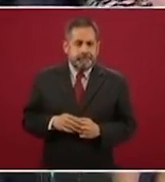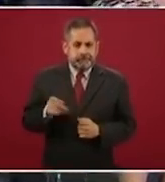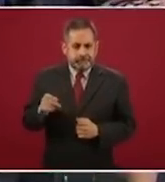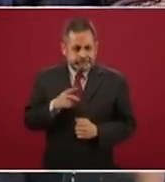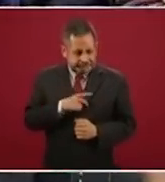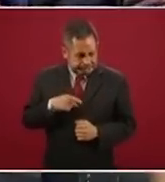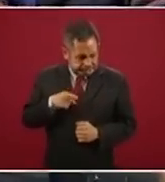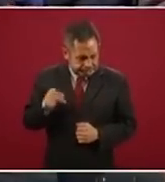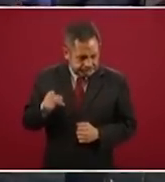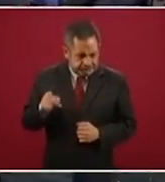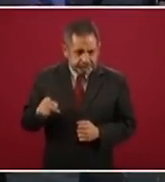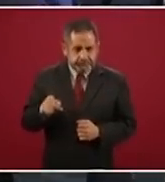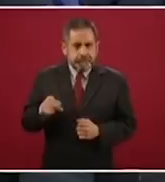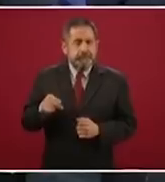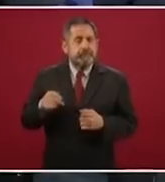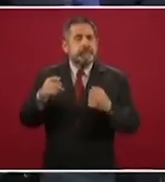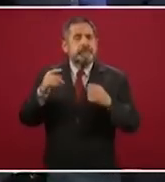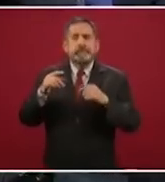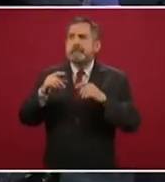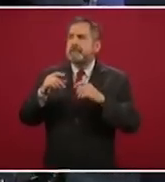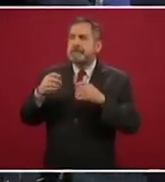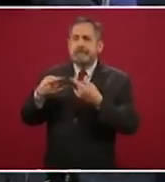una salida de emergencia,